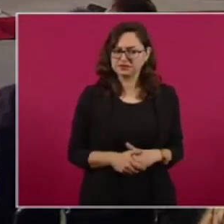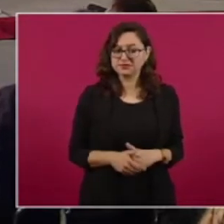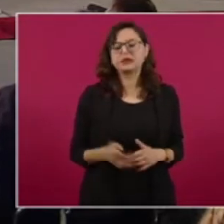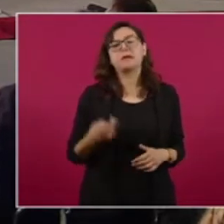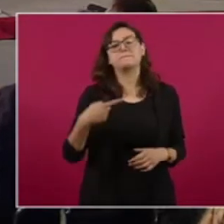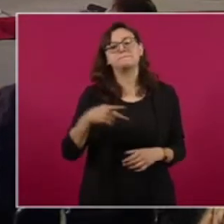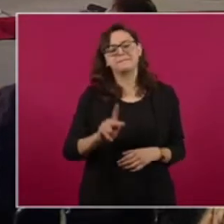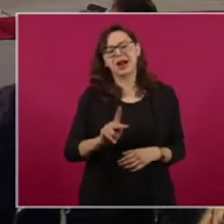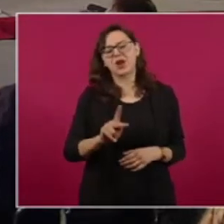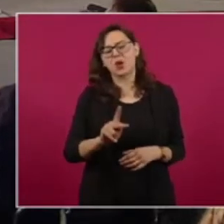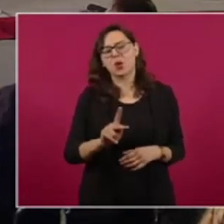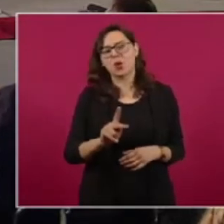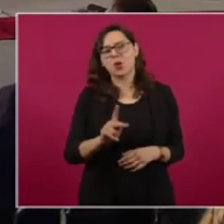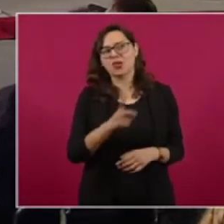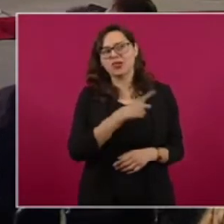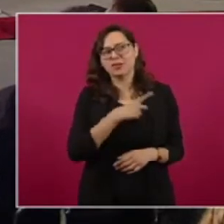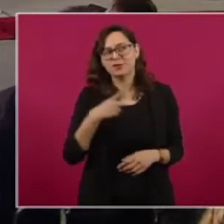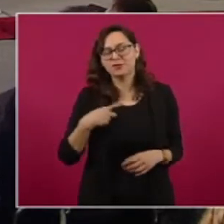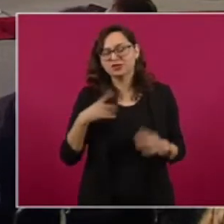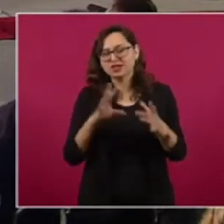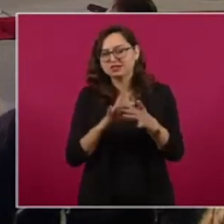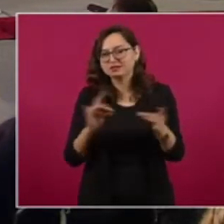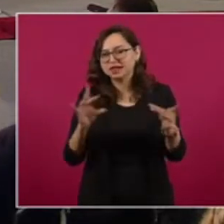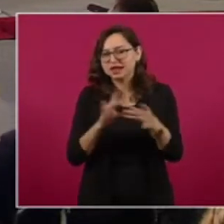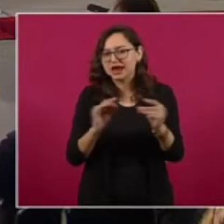aunque eso es un asunto secundario,